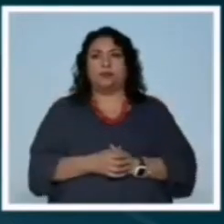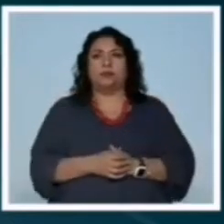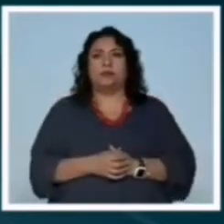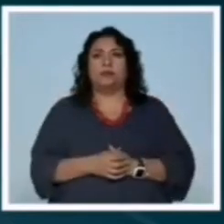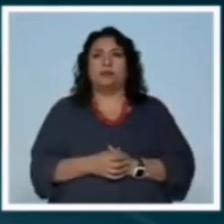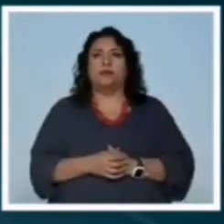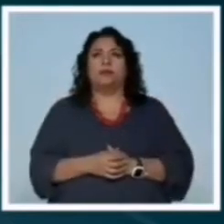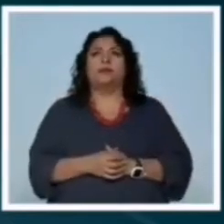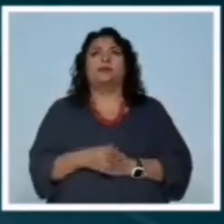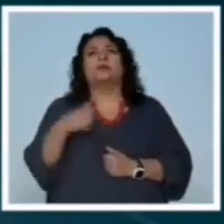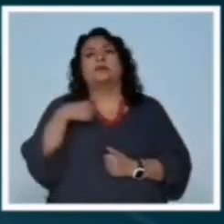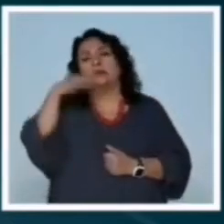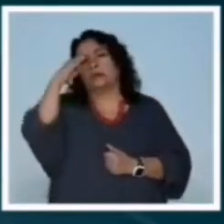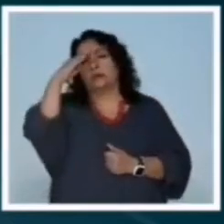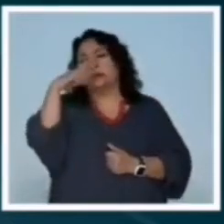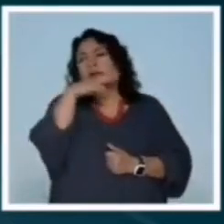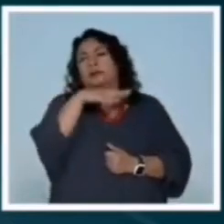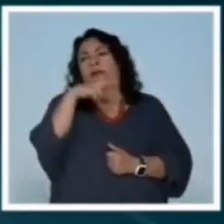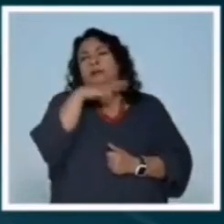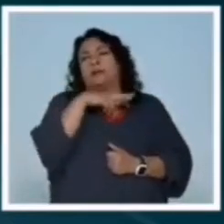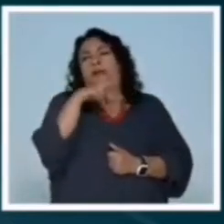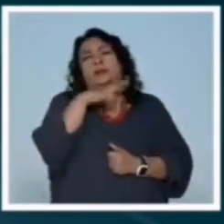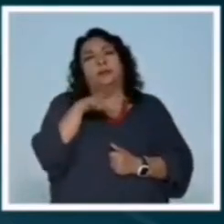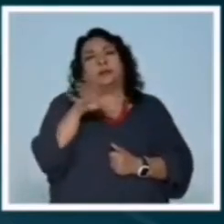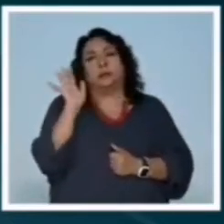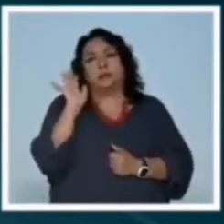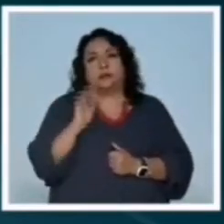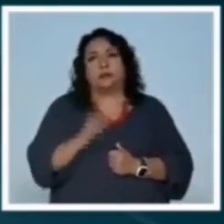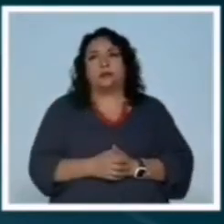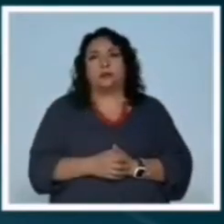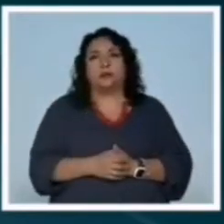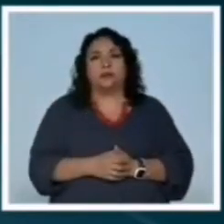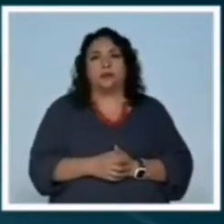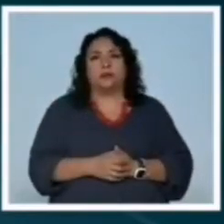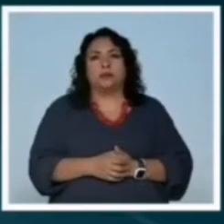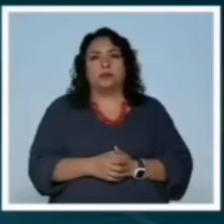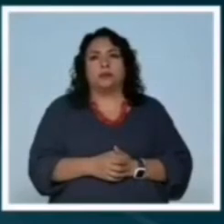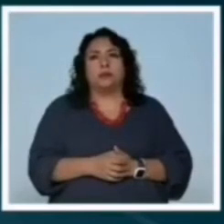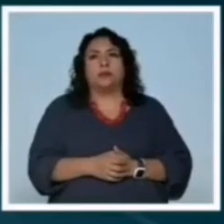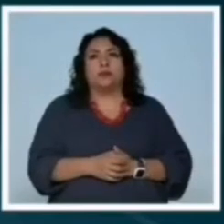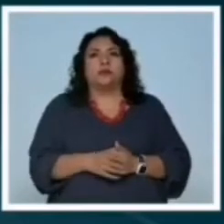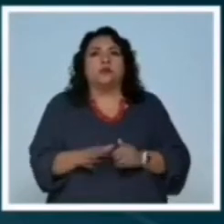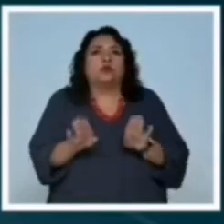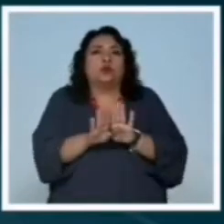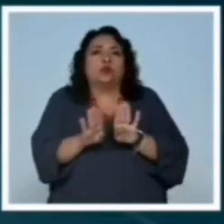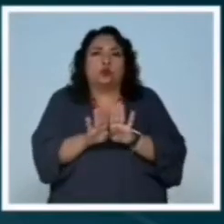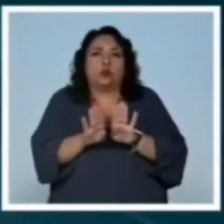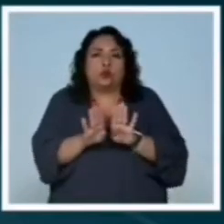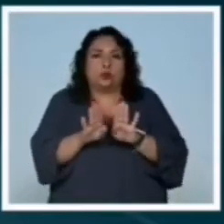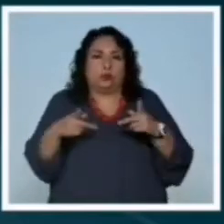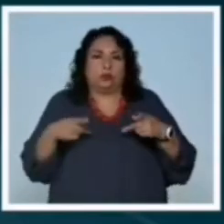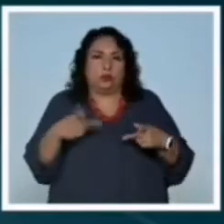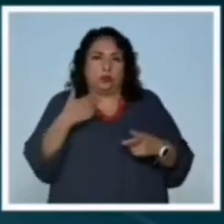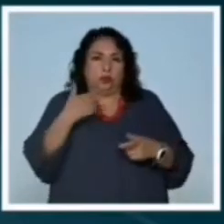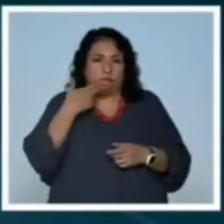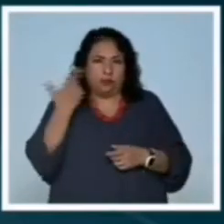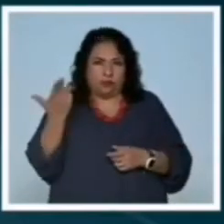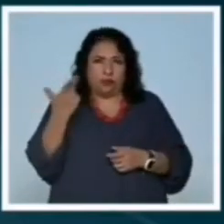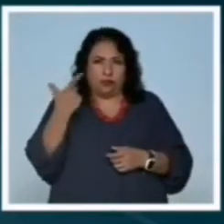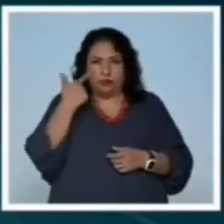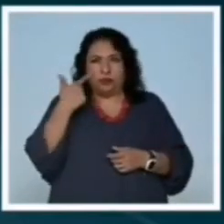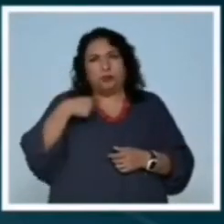vaya yo estaba pensando muy rápidamente alberto sobre las maneras de estos suicidios llama mucho la atención